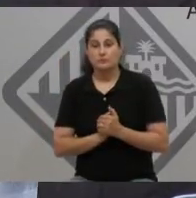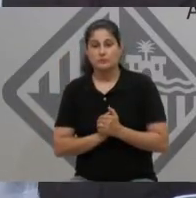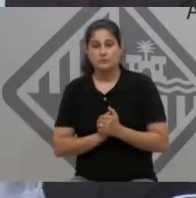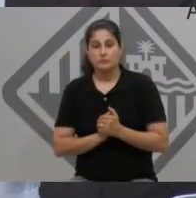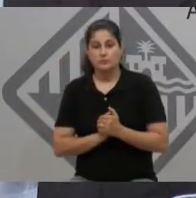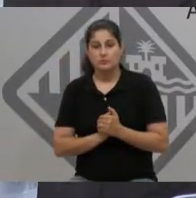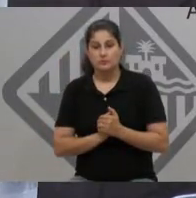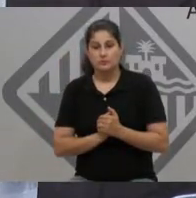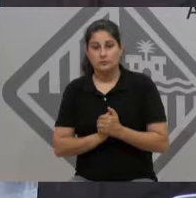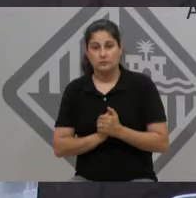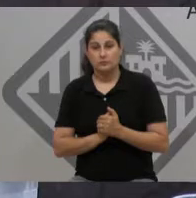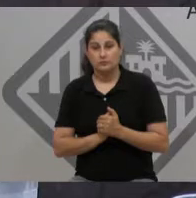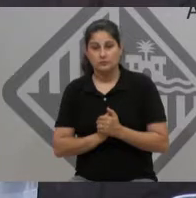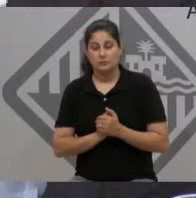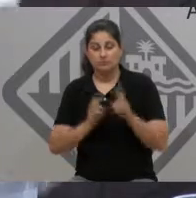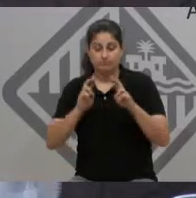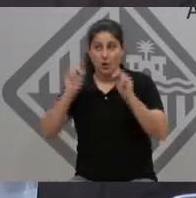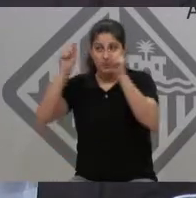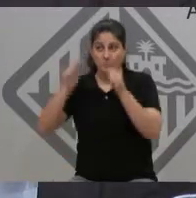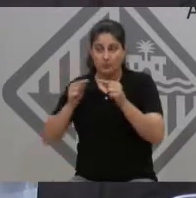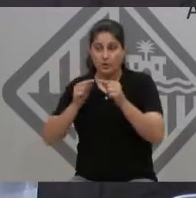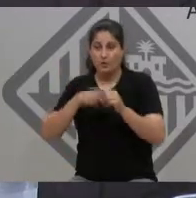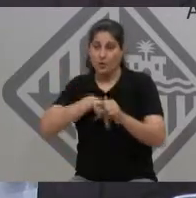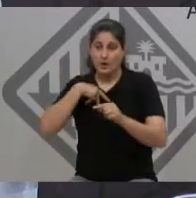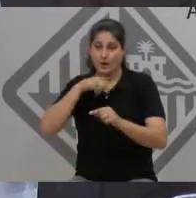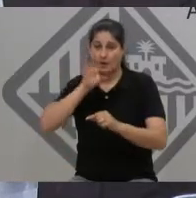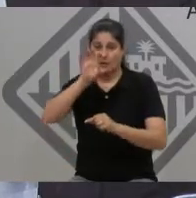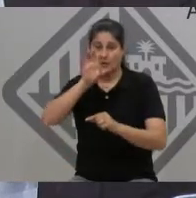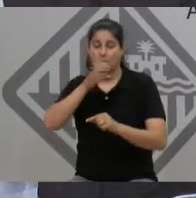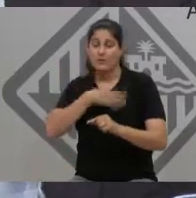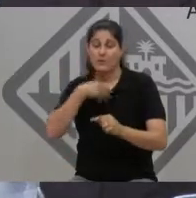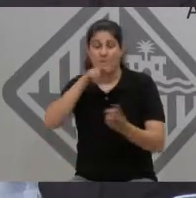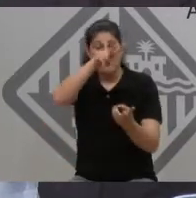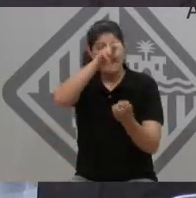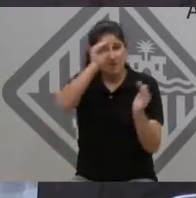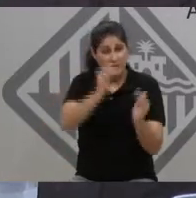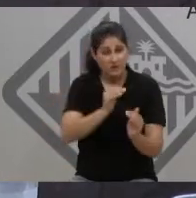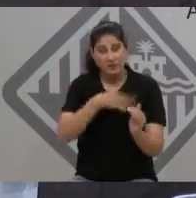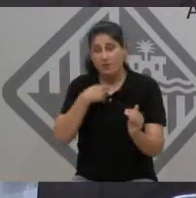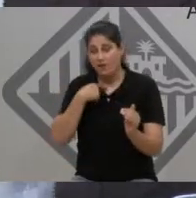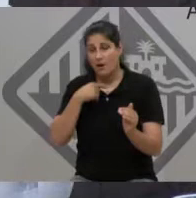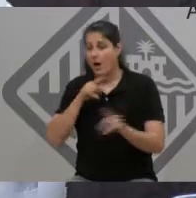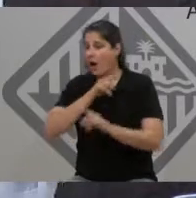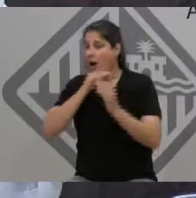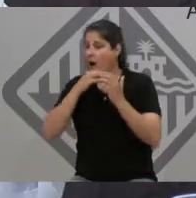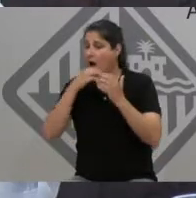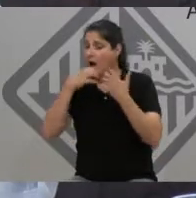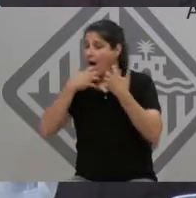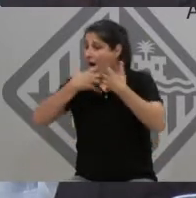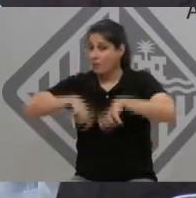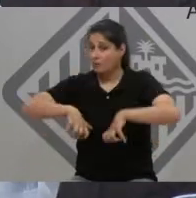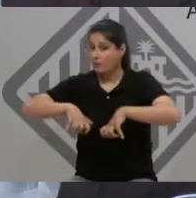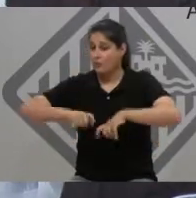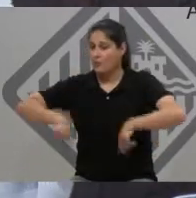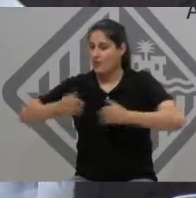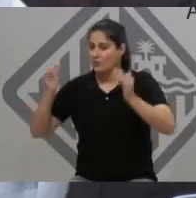en el próximo proyecto de presupuesto general del Estado ya sea distinto. La baja de la presión fiscal supone una baja del techo de gasto automático. Aparte,